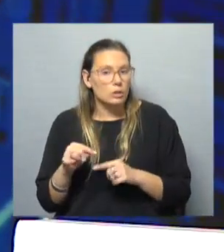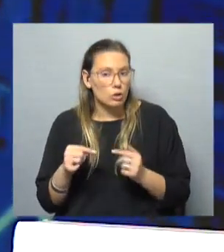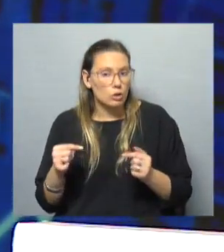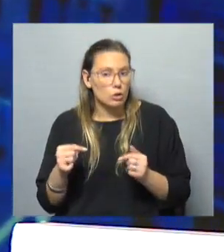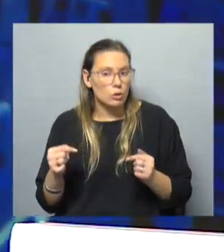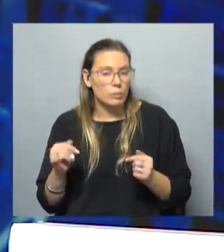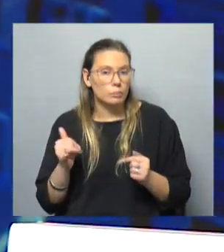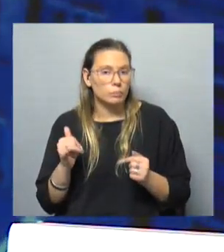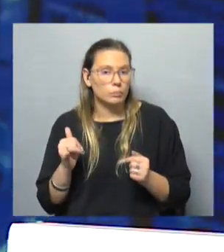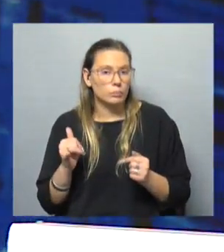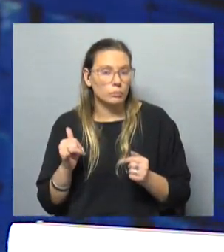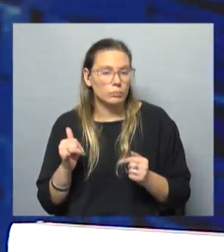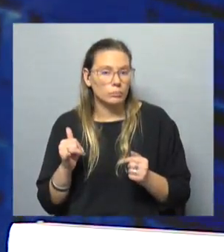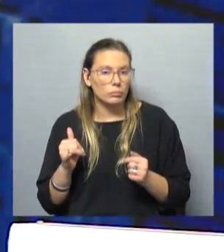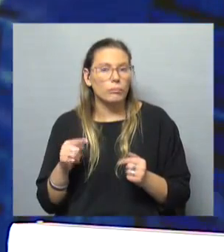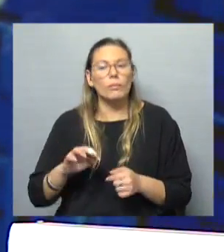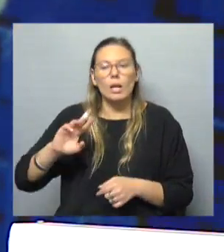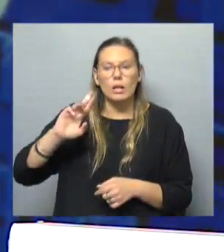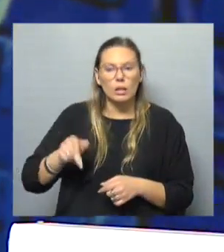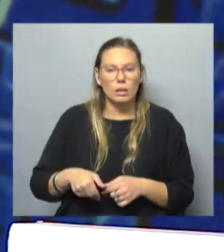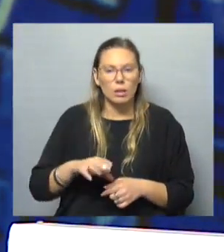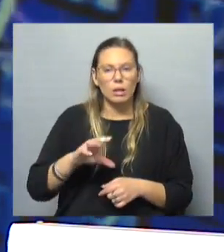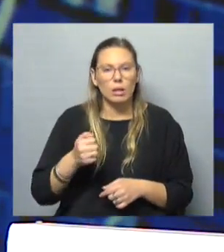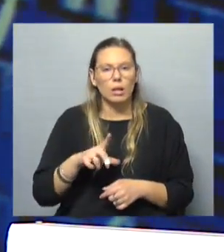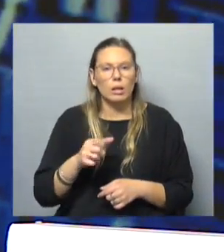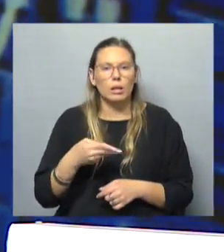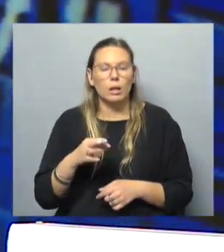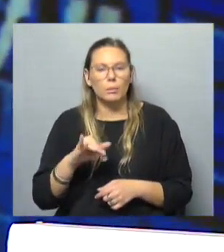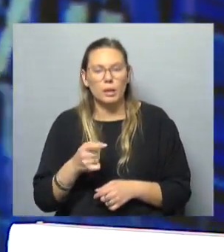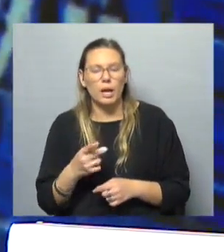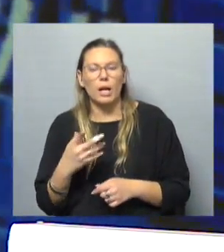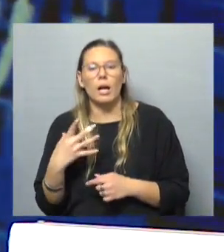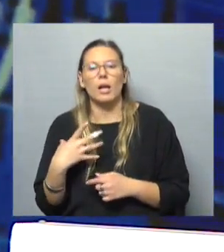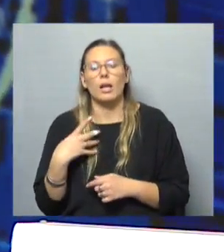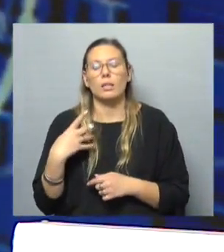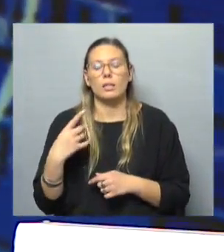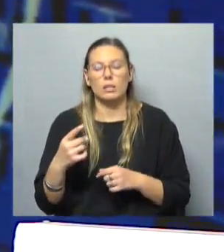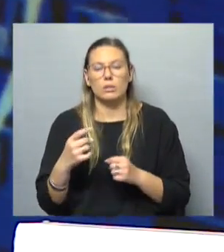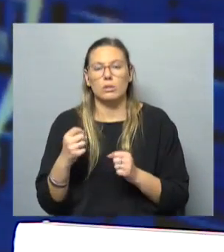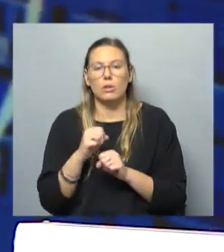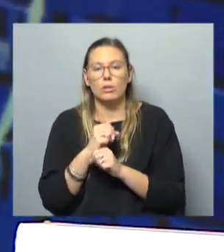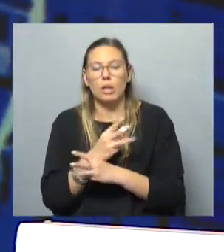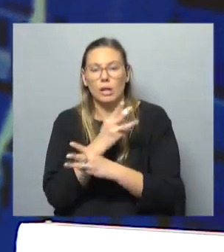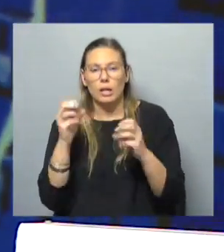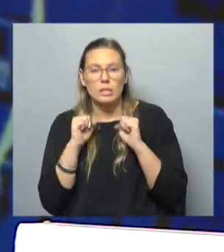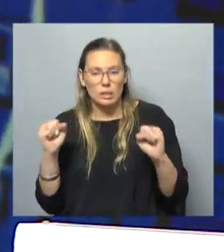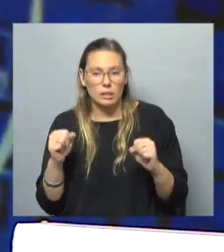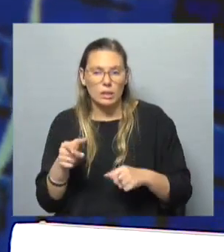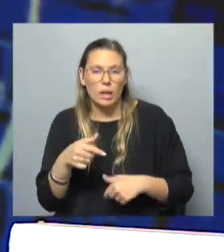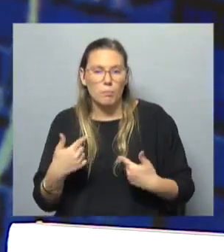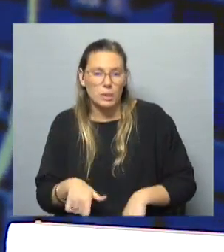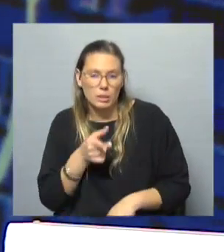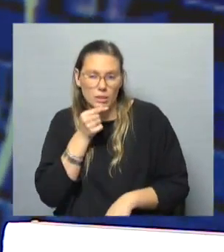Sí, hay repercusiones de la renuncia de Luis Calabria a la Dirección General de Secretaría del Ministerio del Interior. Por un lado,